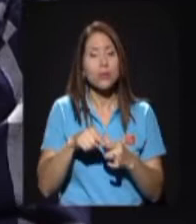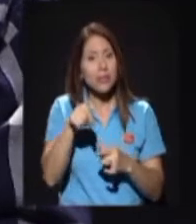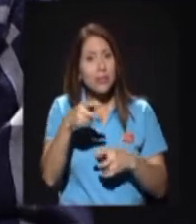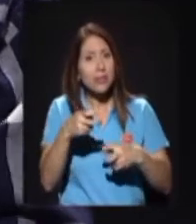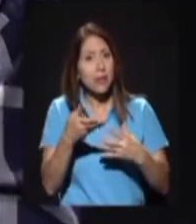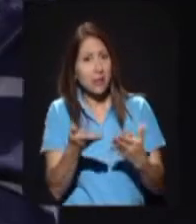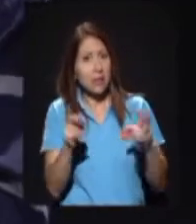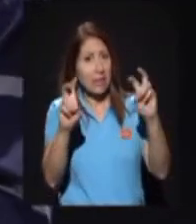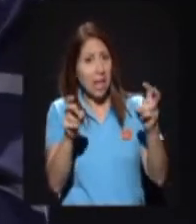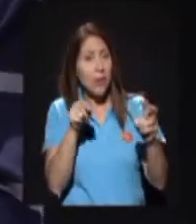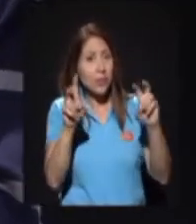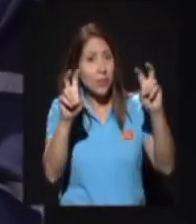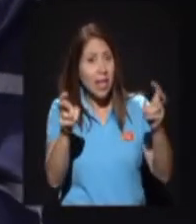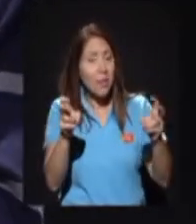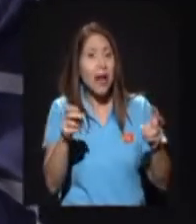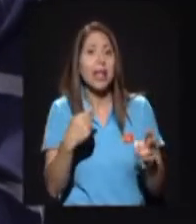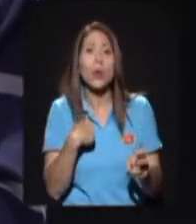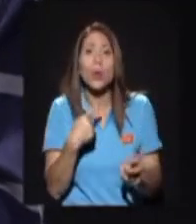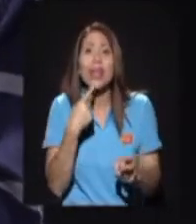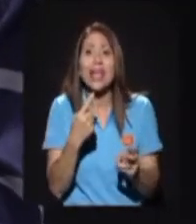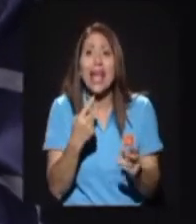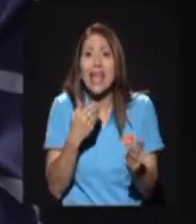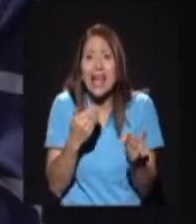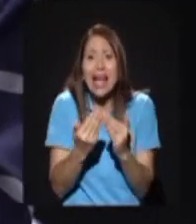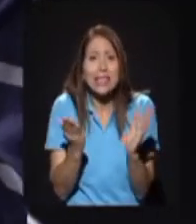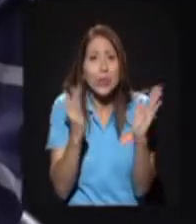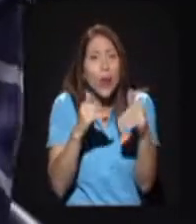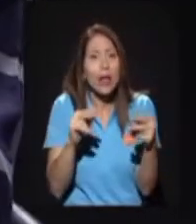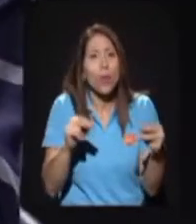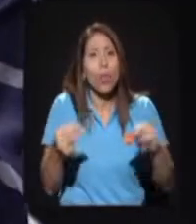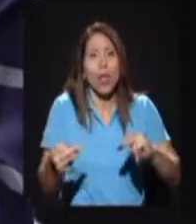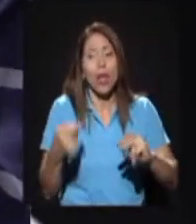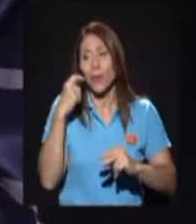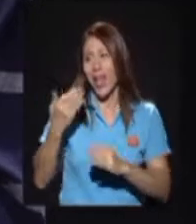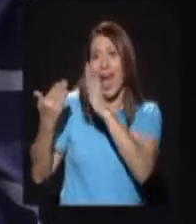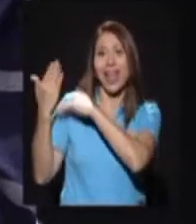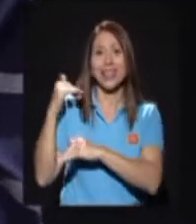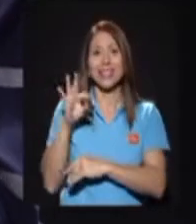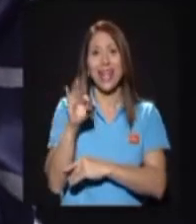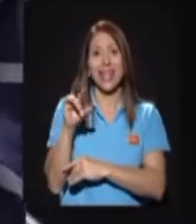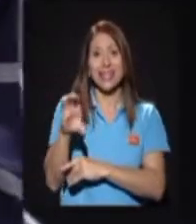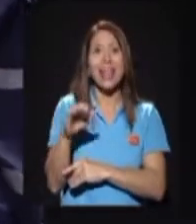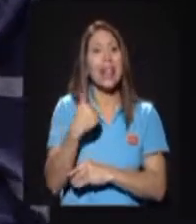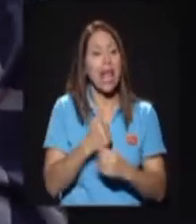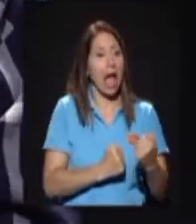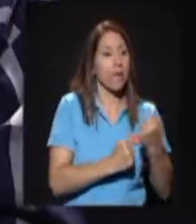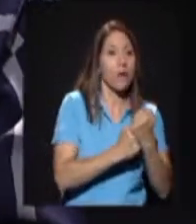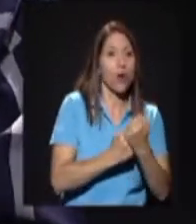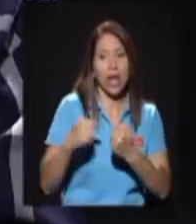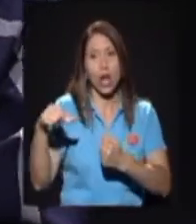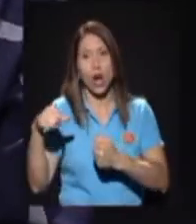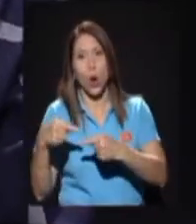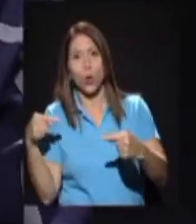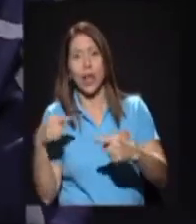es uno en el que uno casi que diría que no hay contradicciones. O sea, ¿verdad? Porque en el TLC uno tenía a favor y en contra, uno dice, no, pero o sea, infraestructura casi que